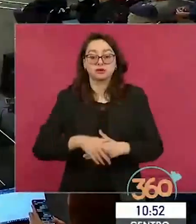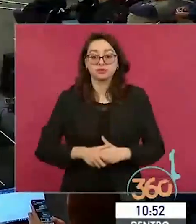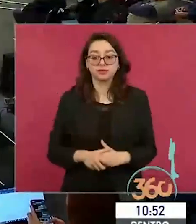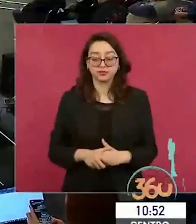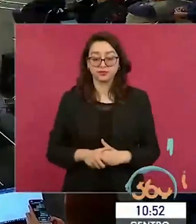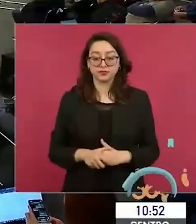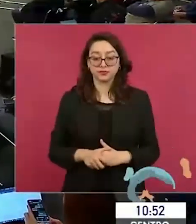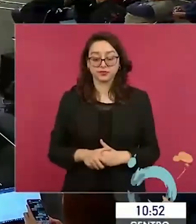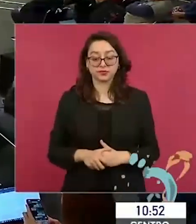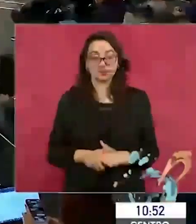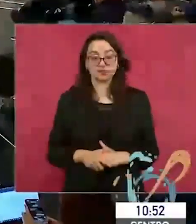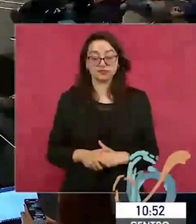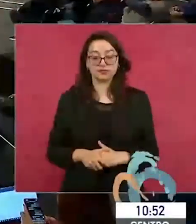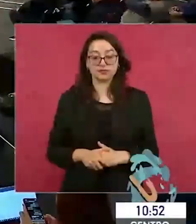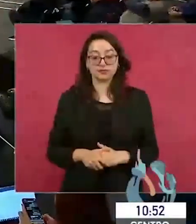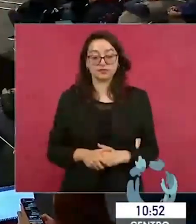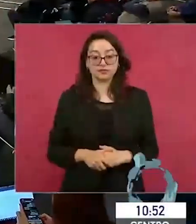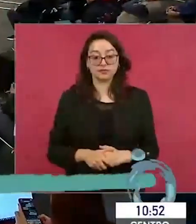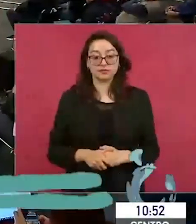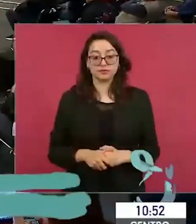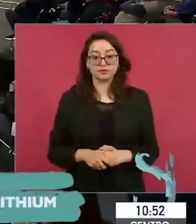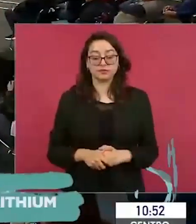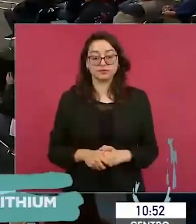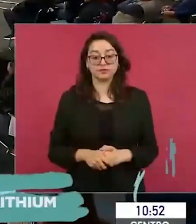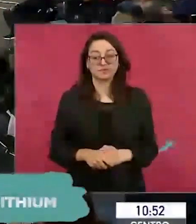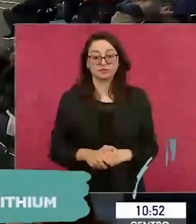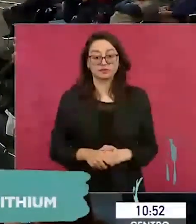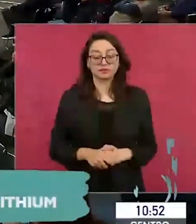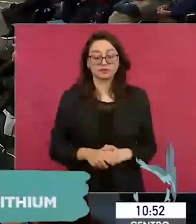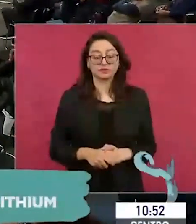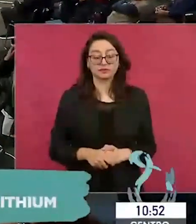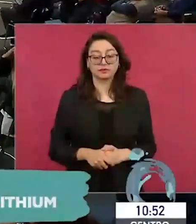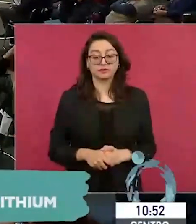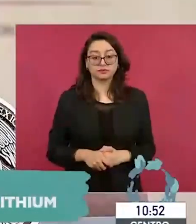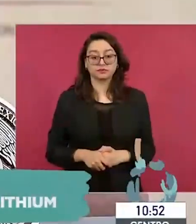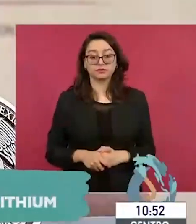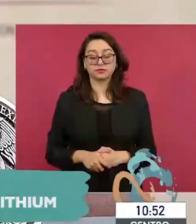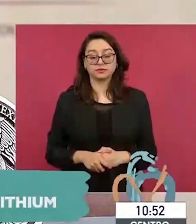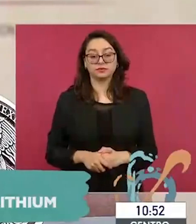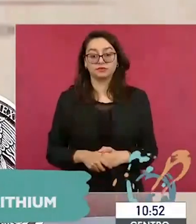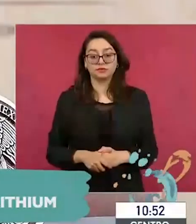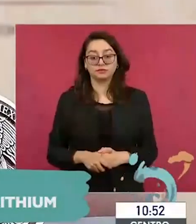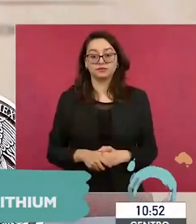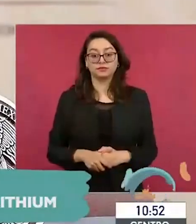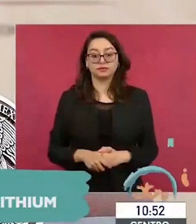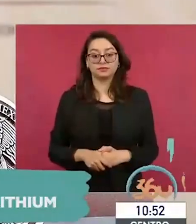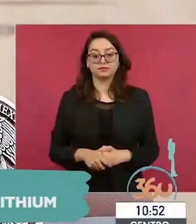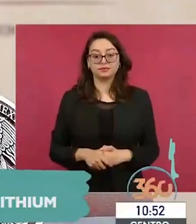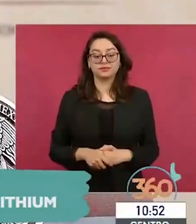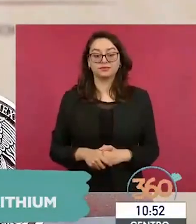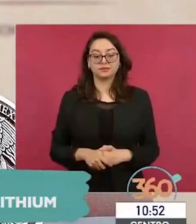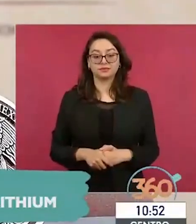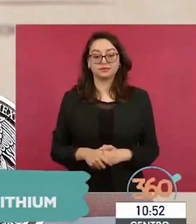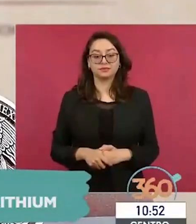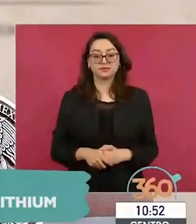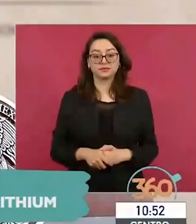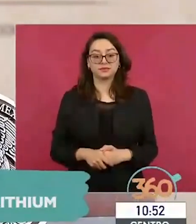se está revisando porque las concesiones mineras